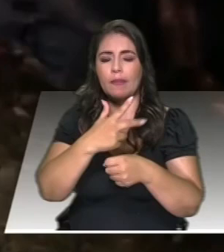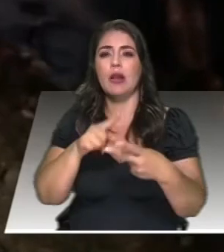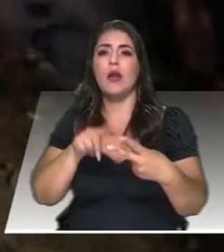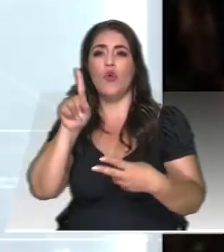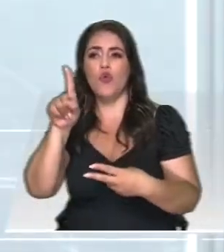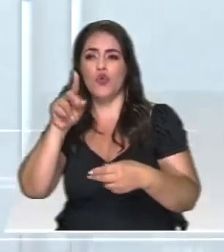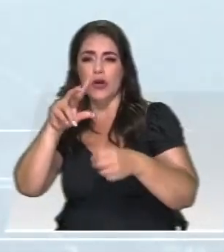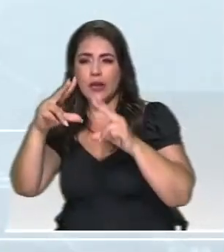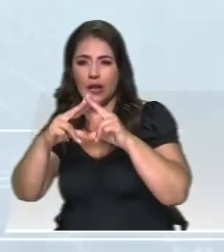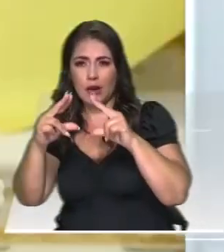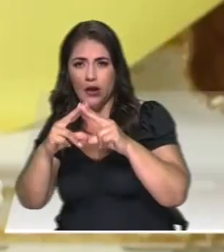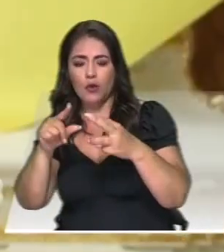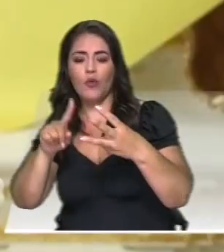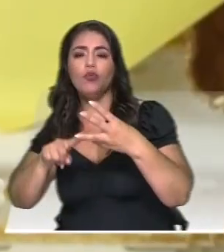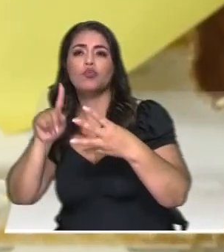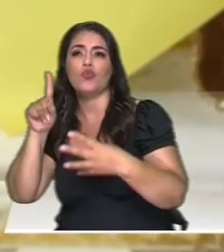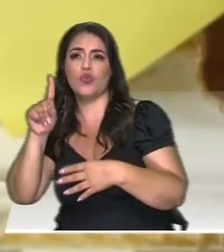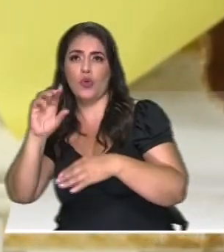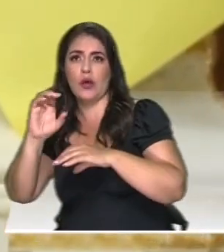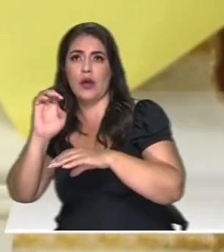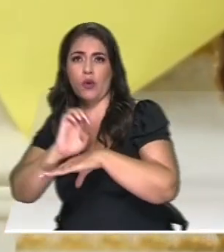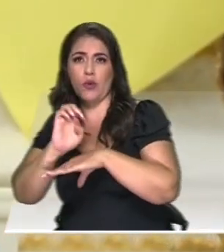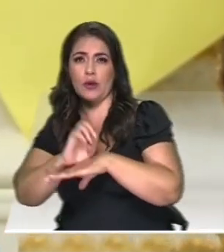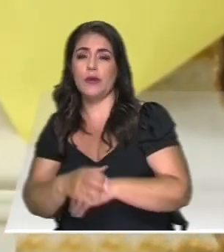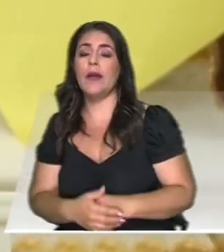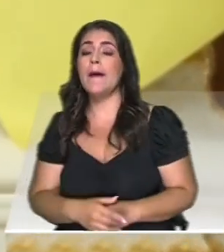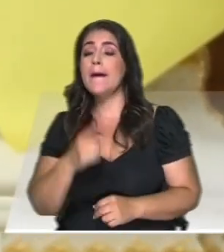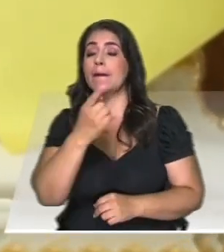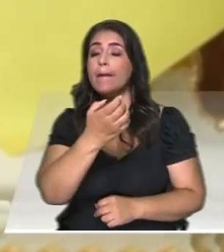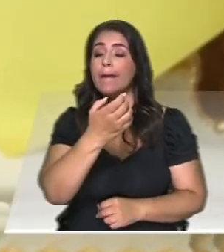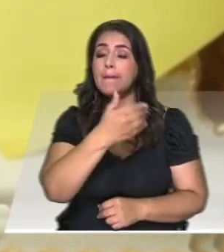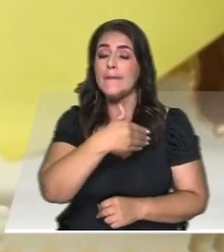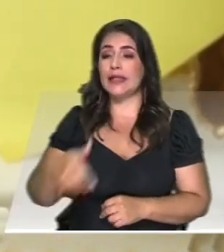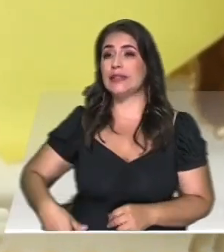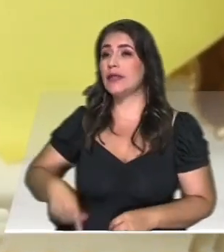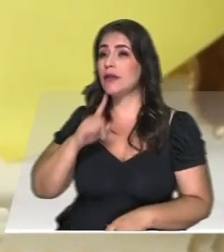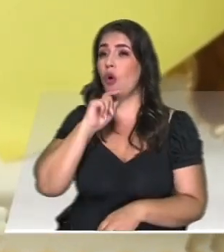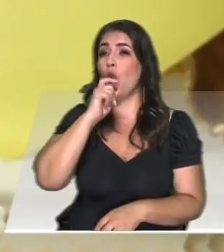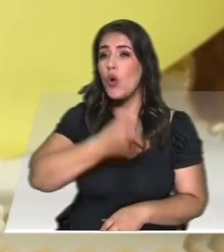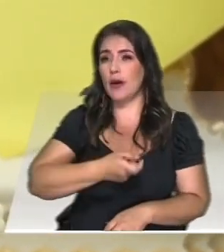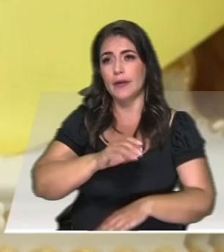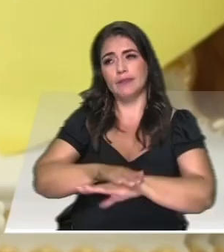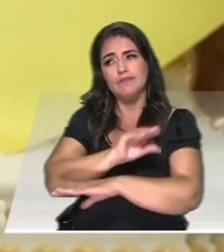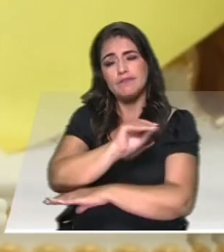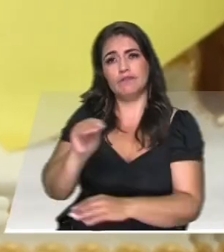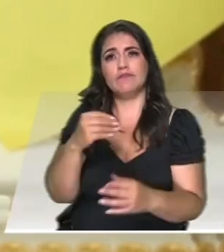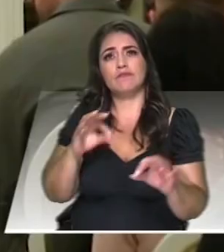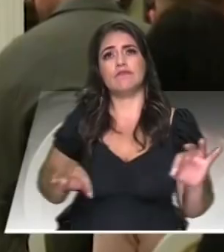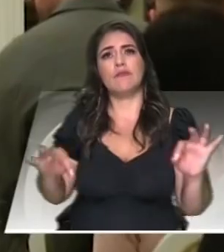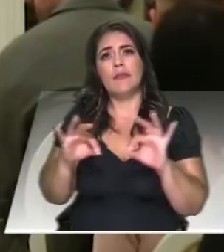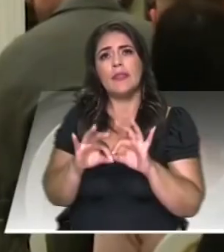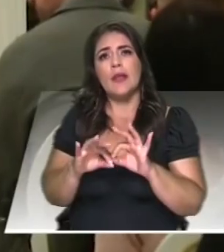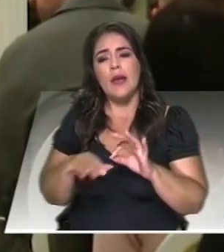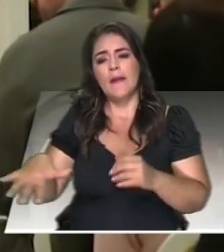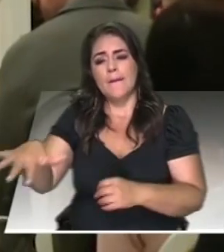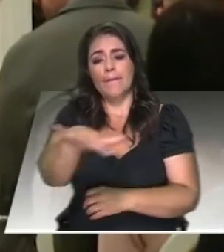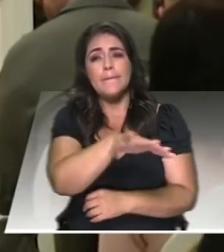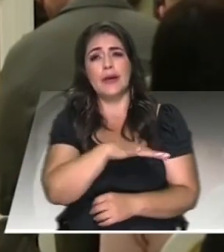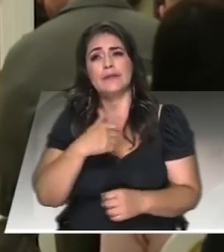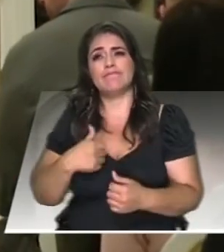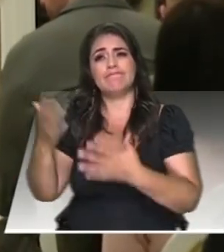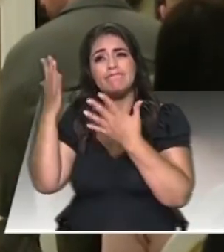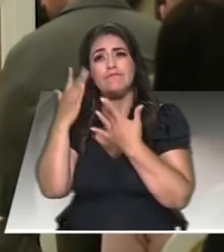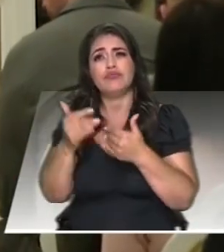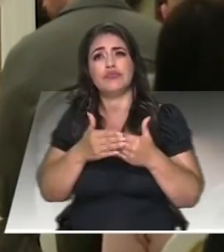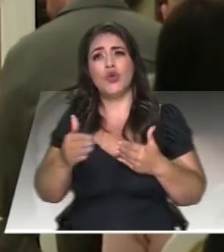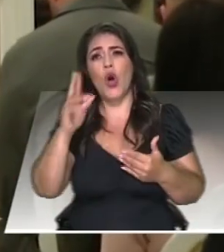ecuador el presidente ucraniano volodymyr selenski reiteró hoy su esperanza de que su país obtenga en junio